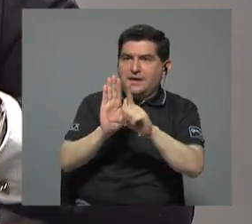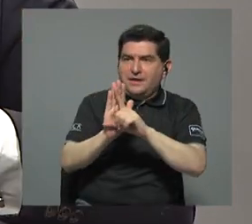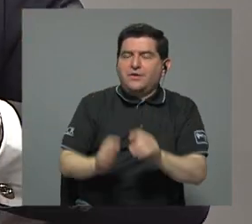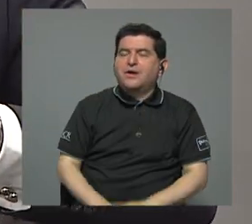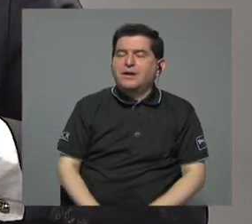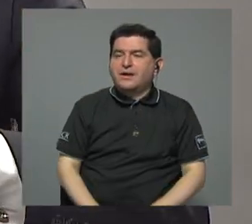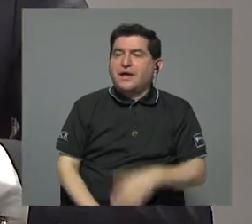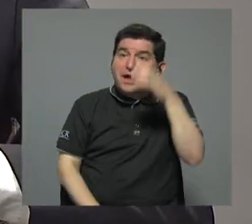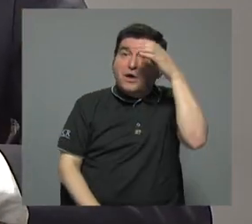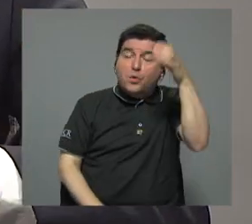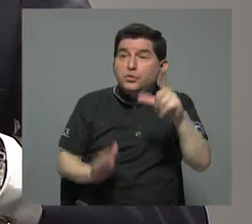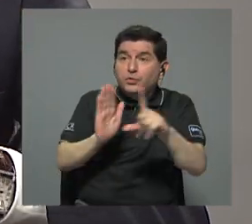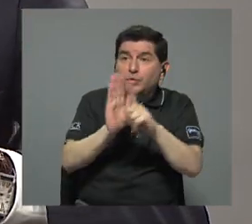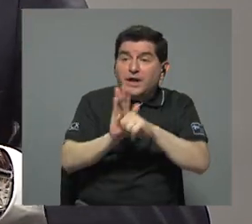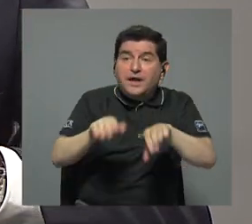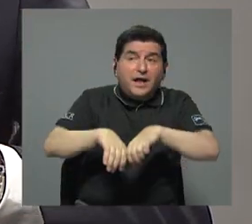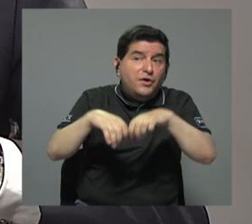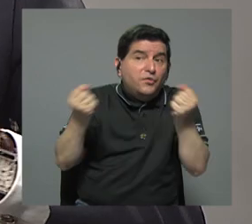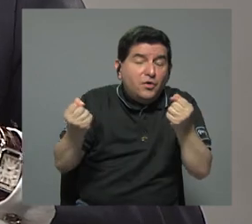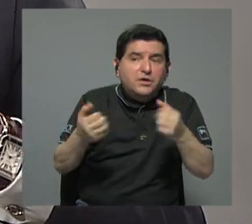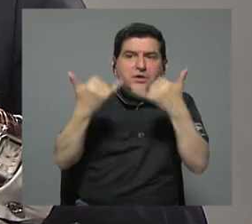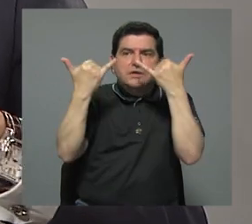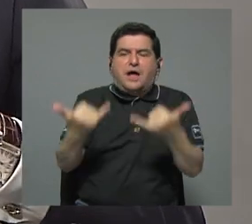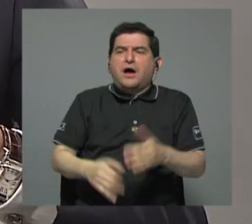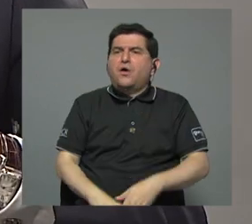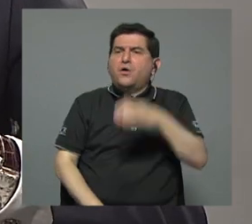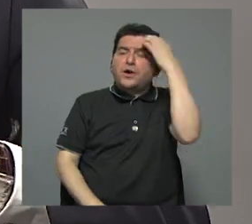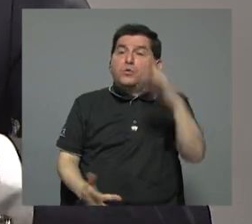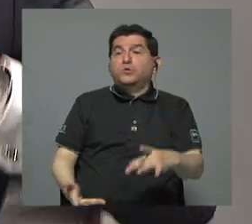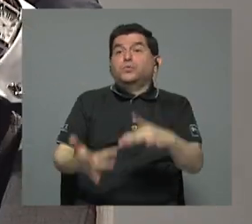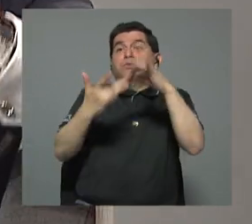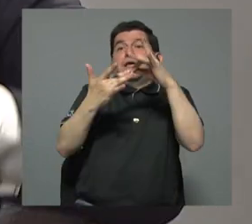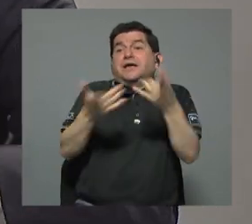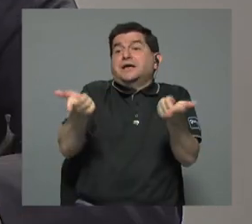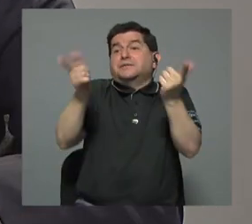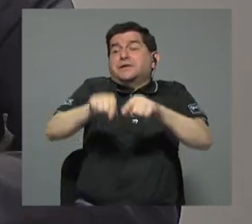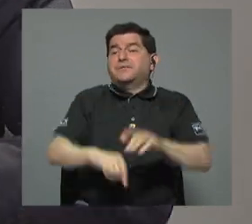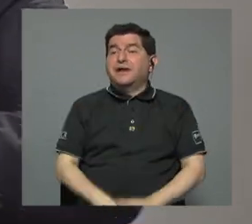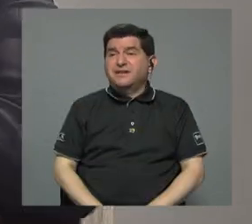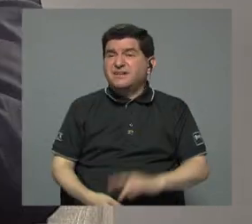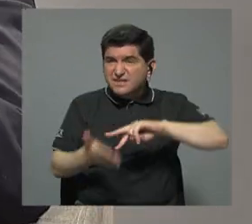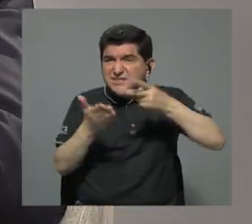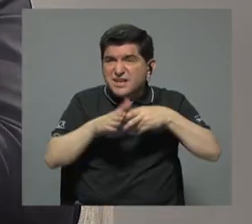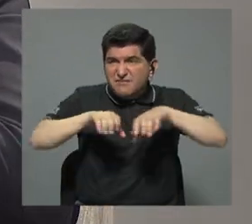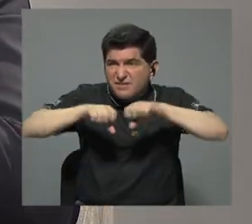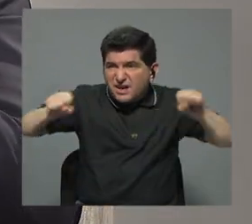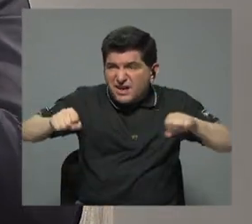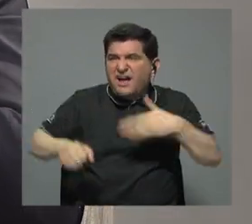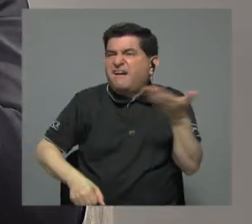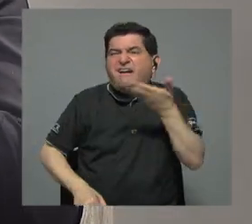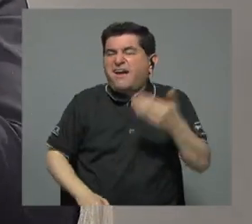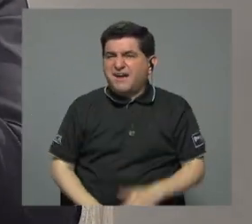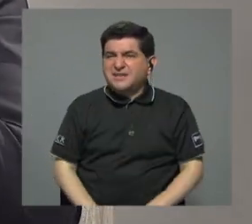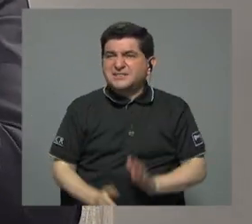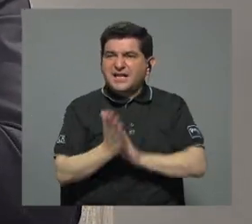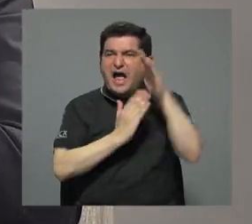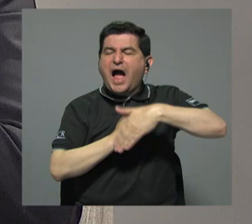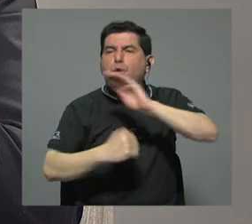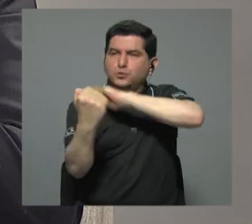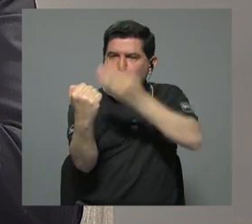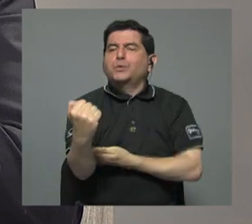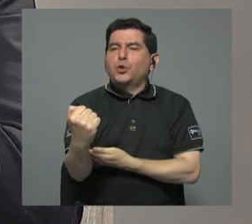cultura ilegalidad y caemos entonces la cultura la excepcionalidad que es la cultura la corrupción que la corrupción es esencialmente abuso de poder